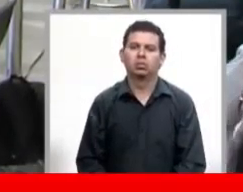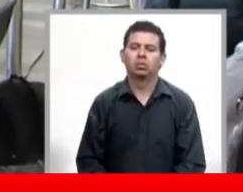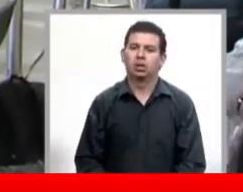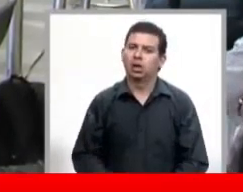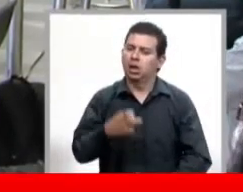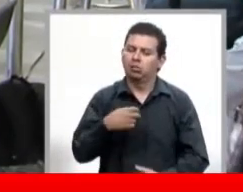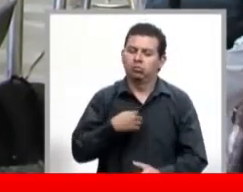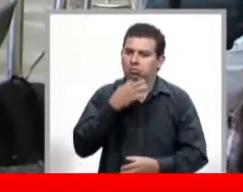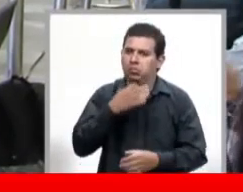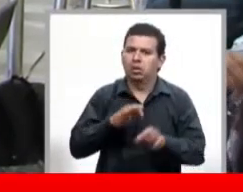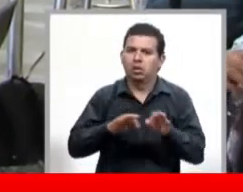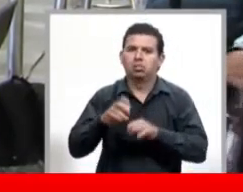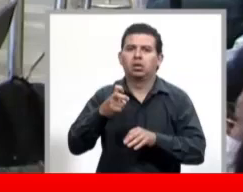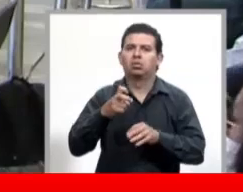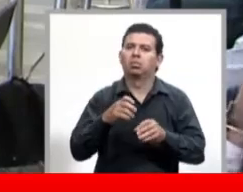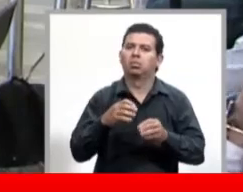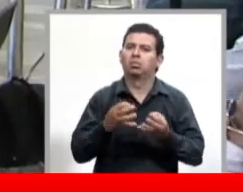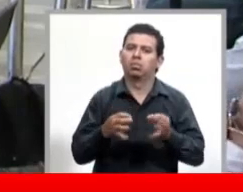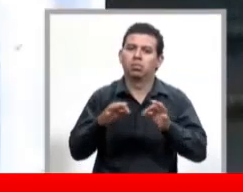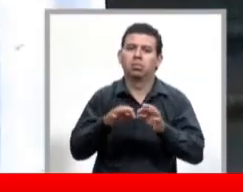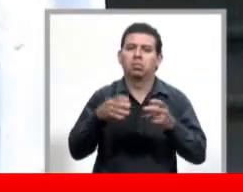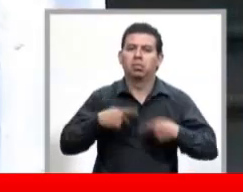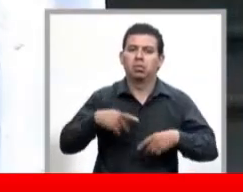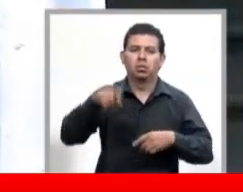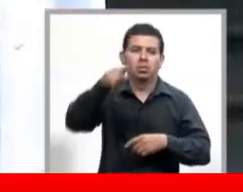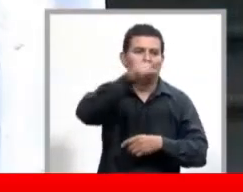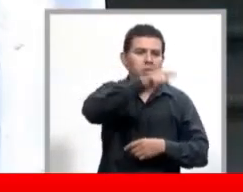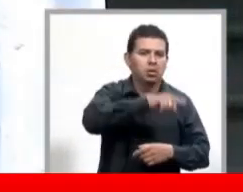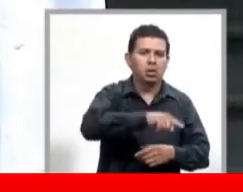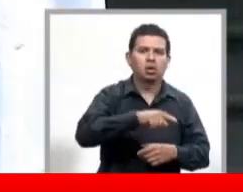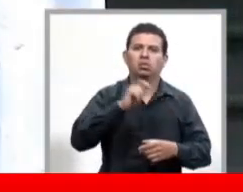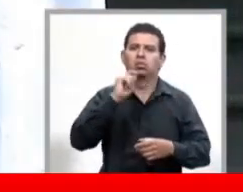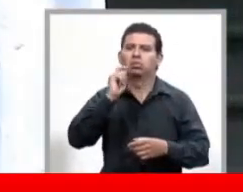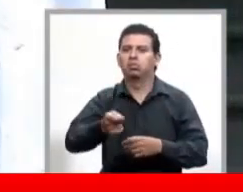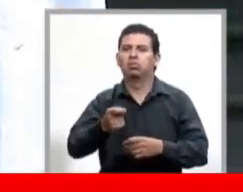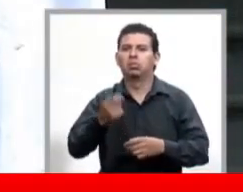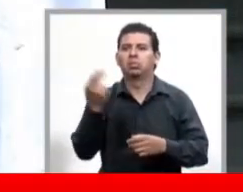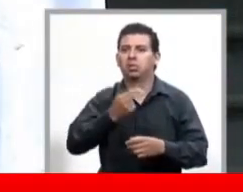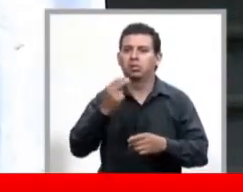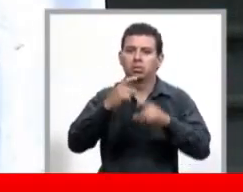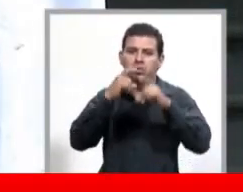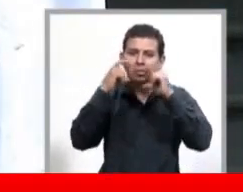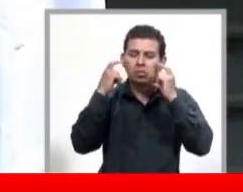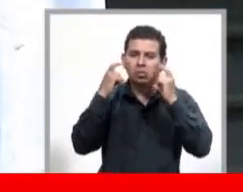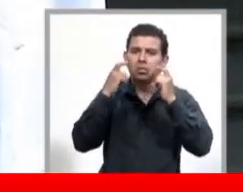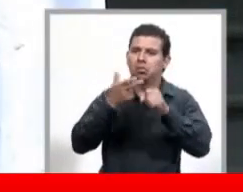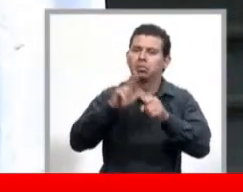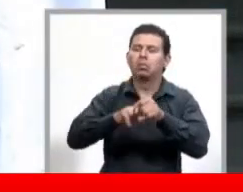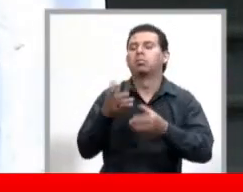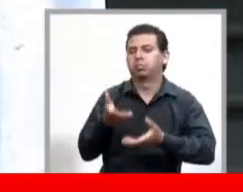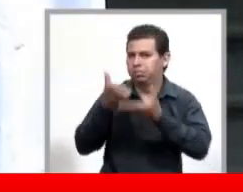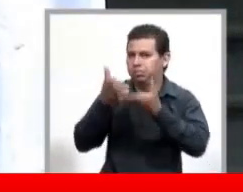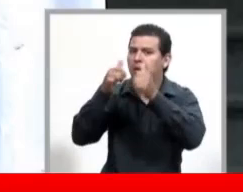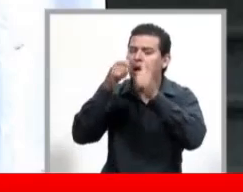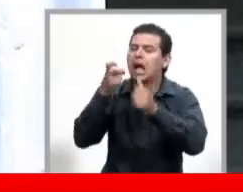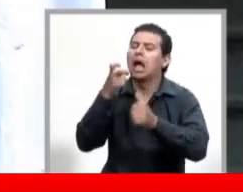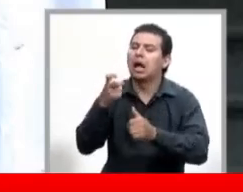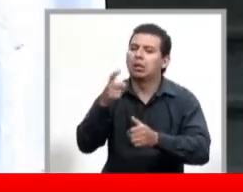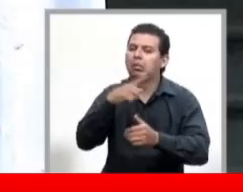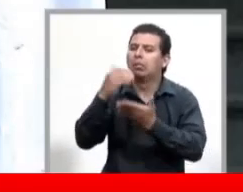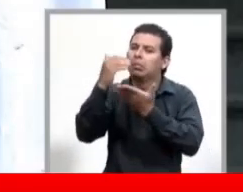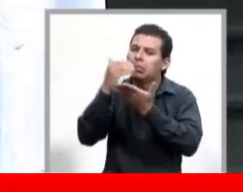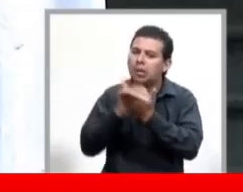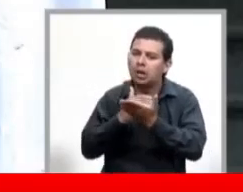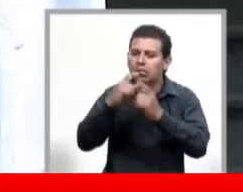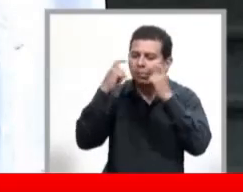atención que requieren y que necesitan. Entonces, por eso estamos haciendo